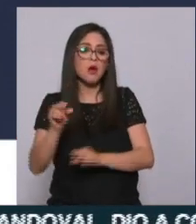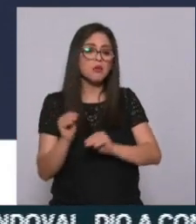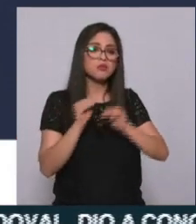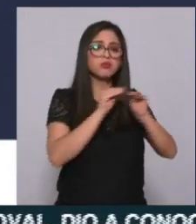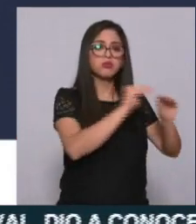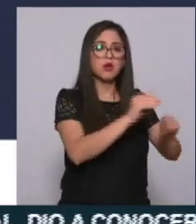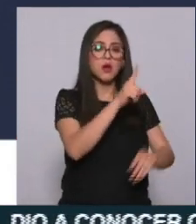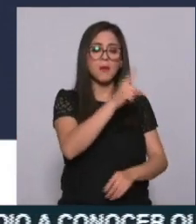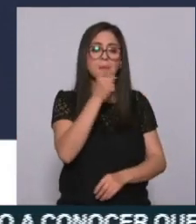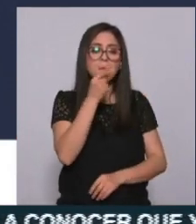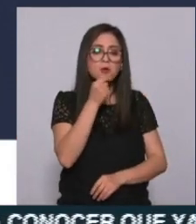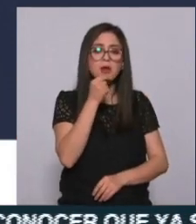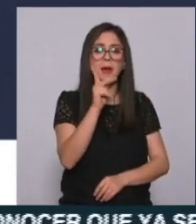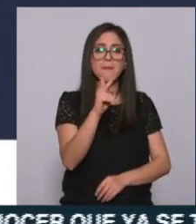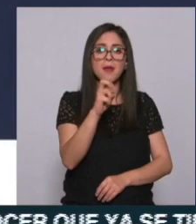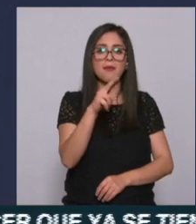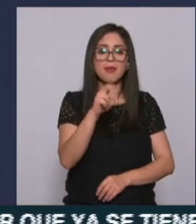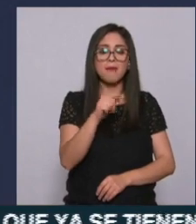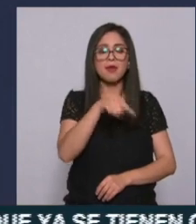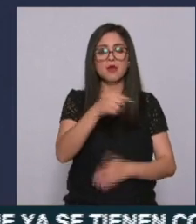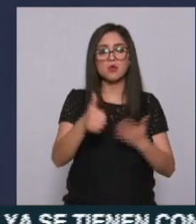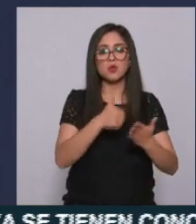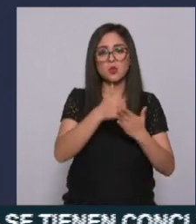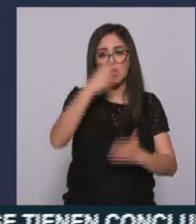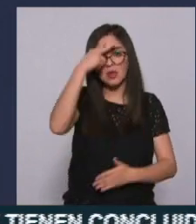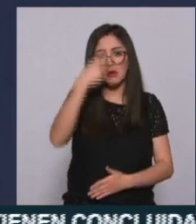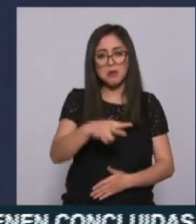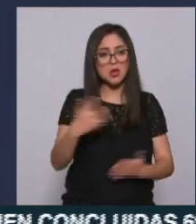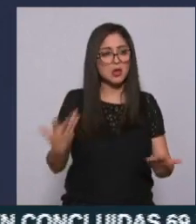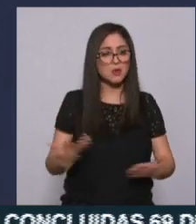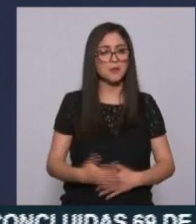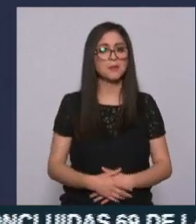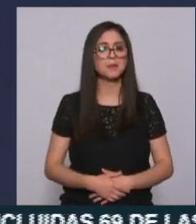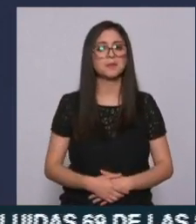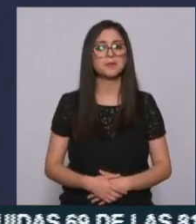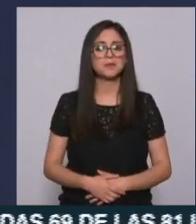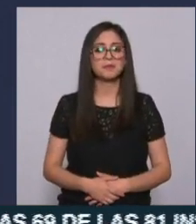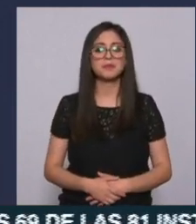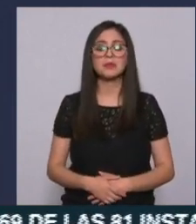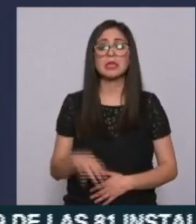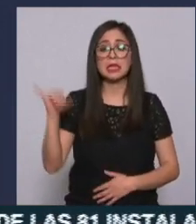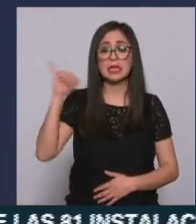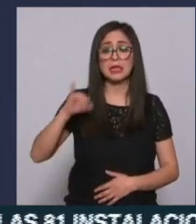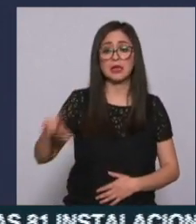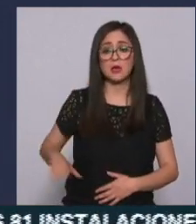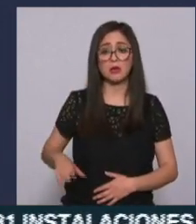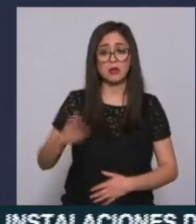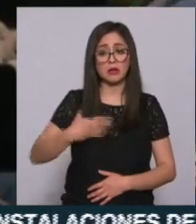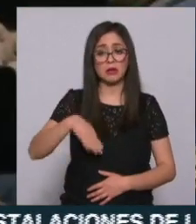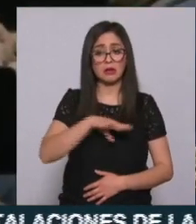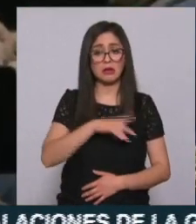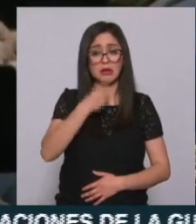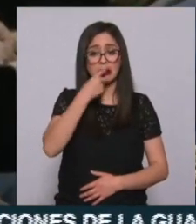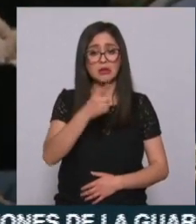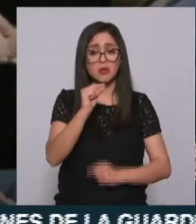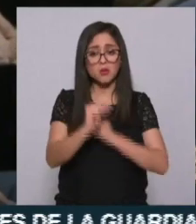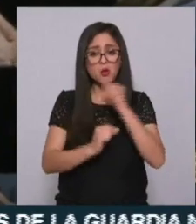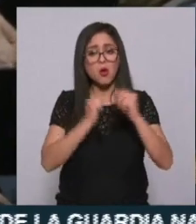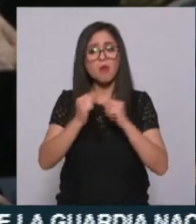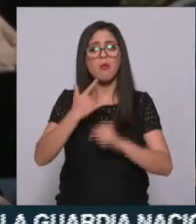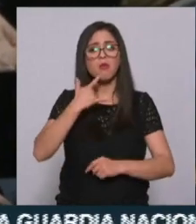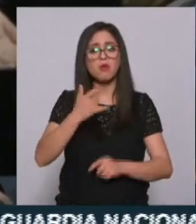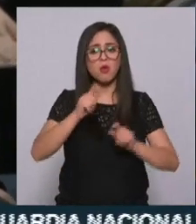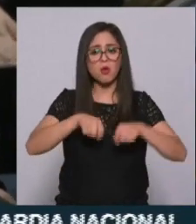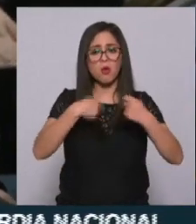policía preventiva de la Ciudad de México, aunque no solo. Sheinbaum Pardo dijo que se ha hecho un esfuerzo para dar a los policías